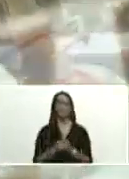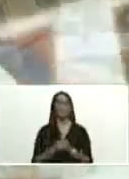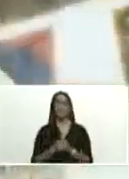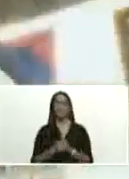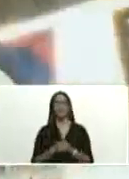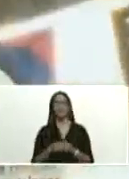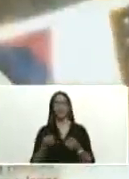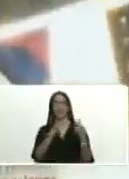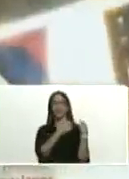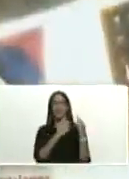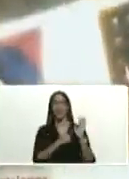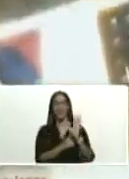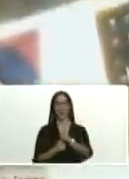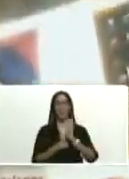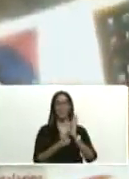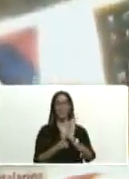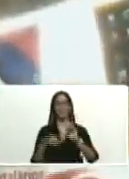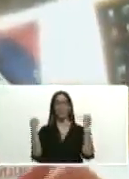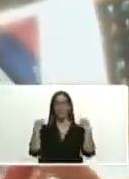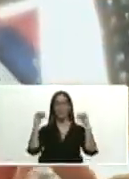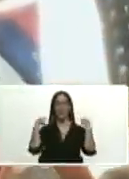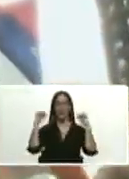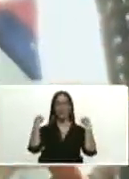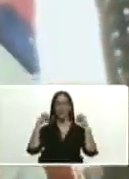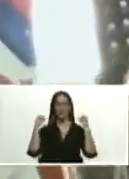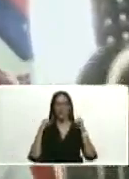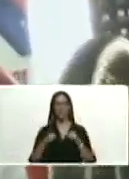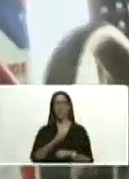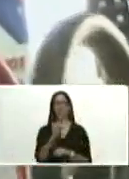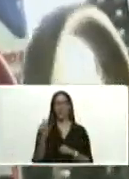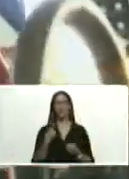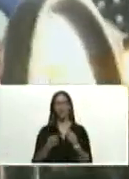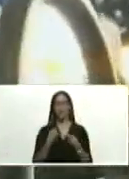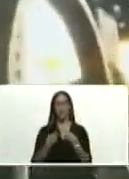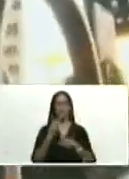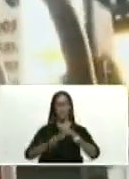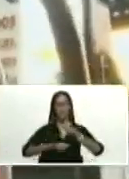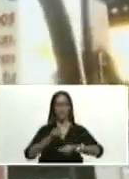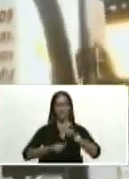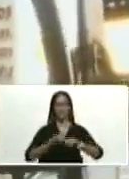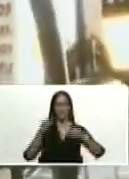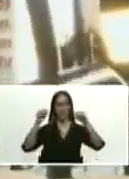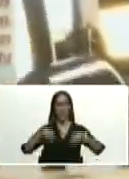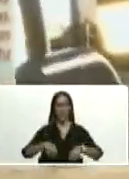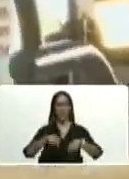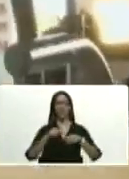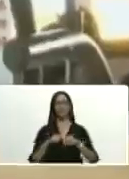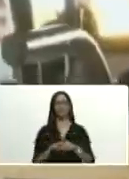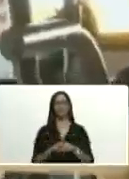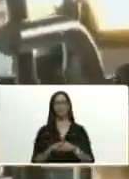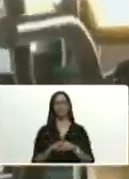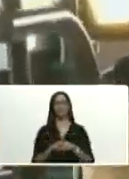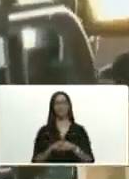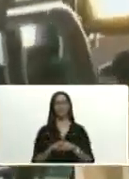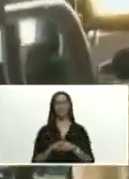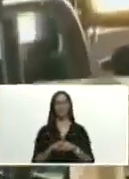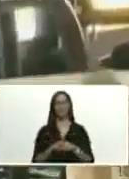la demostración práctica de cuantas cosas que se están haciendo aquí en cabelún presidente